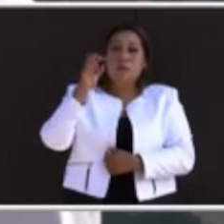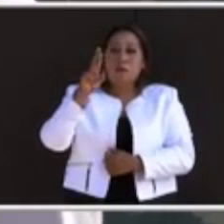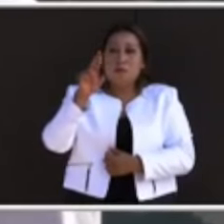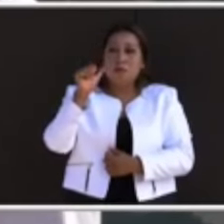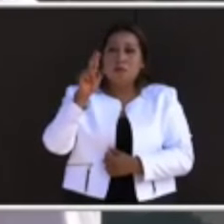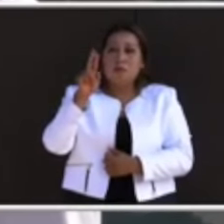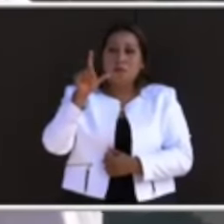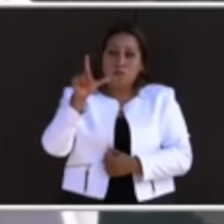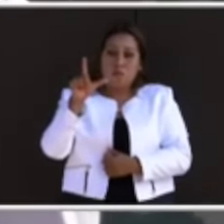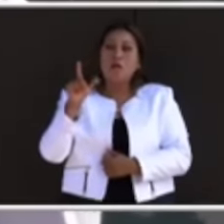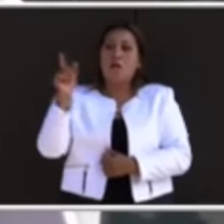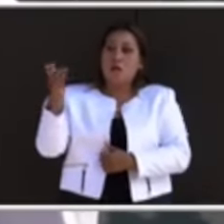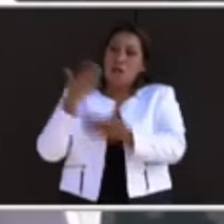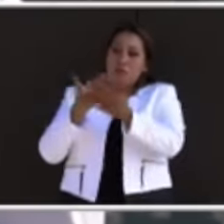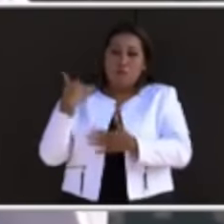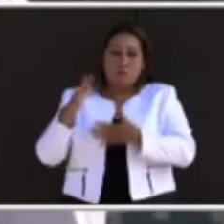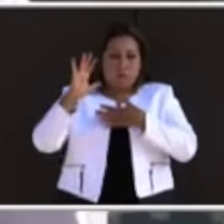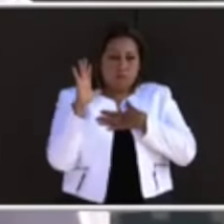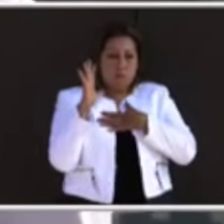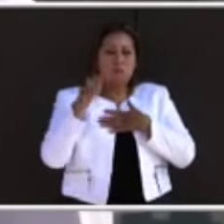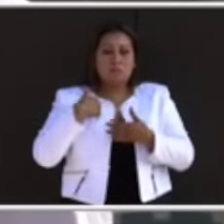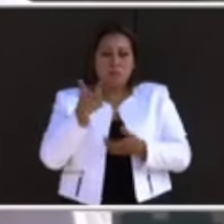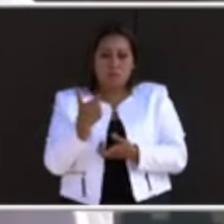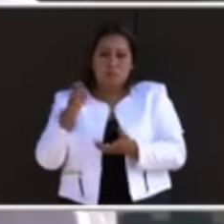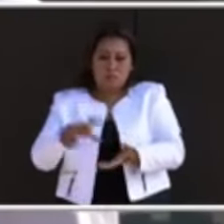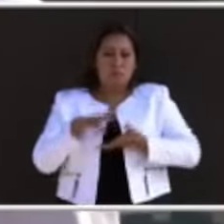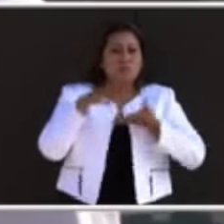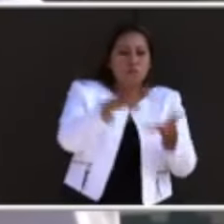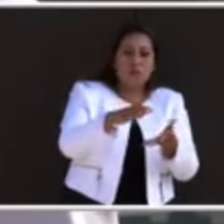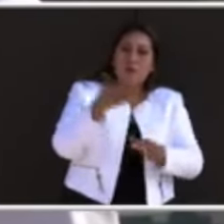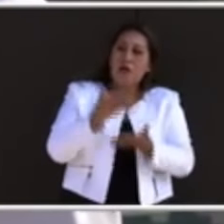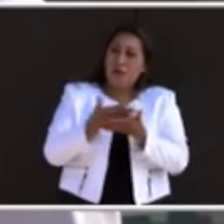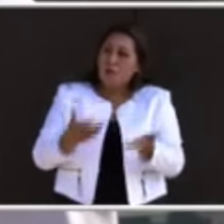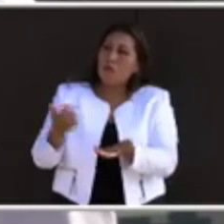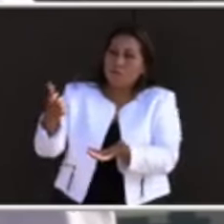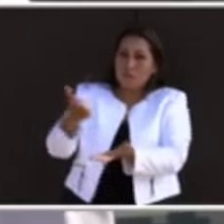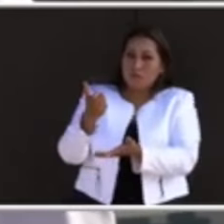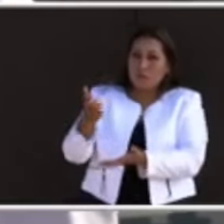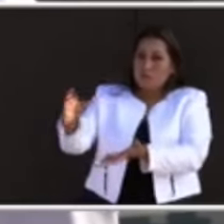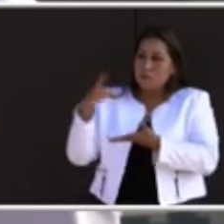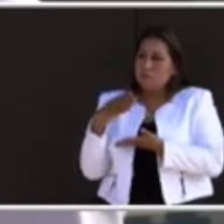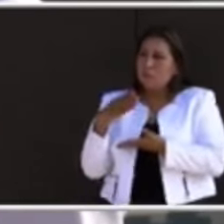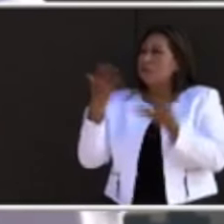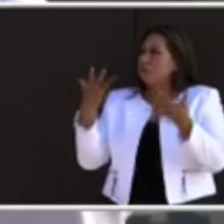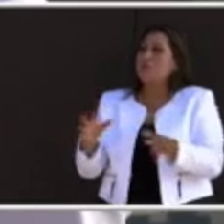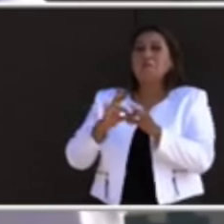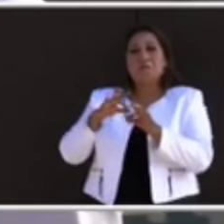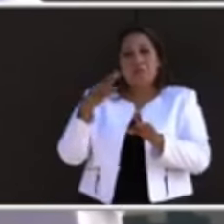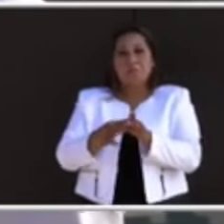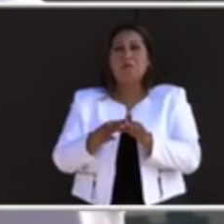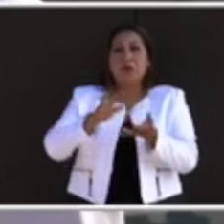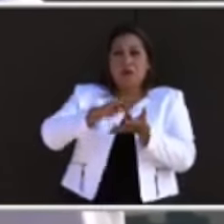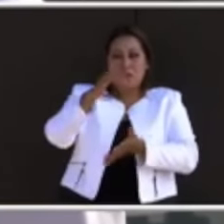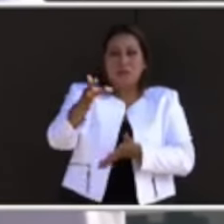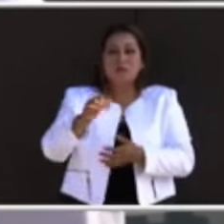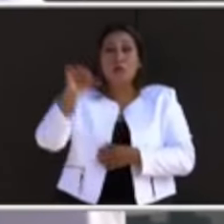devolver estos recursos a los veracruzanos. Insisto en lo que he venido diciendo desde ayer: de ninguna